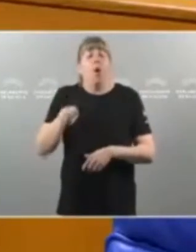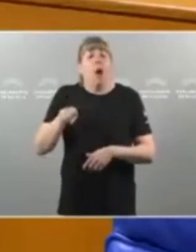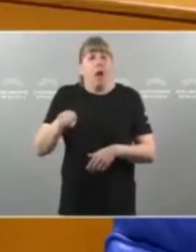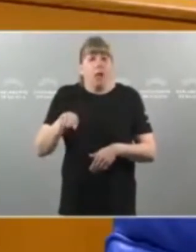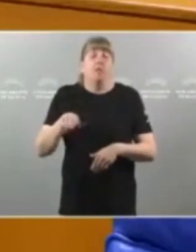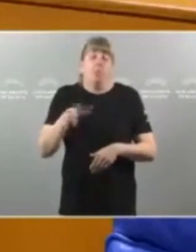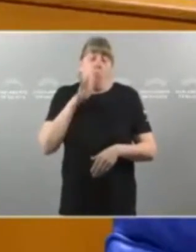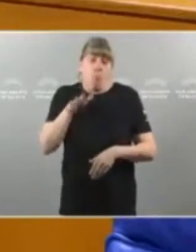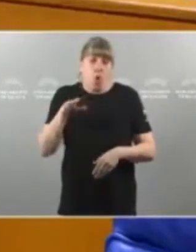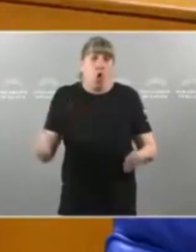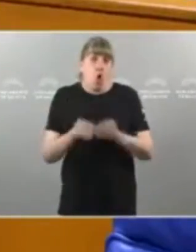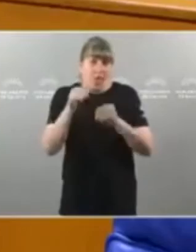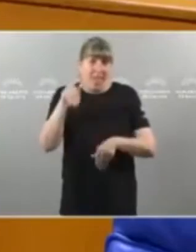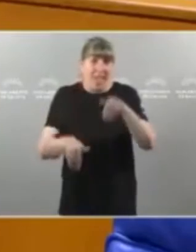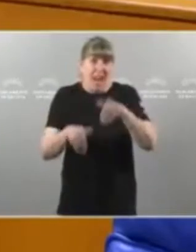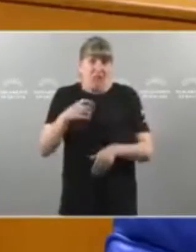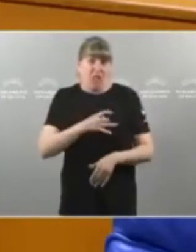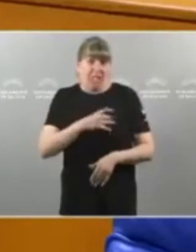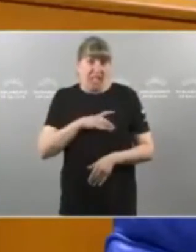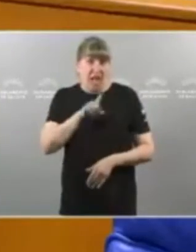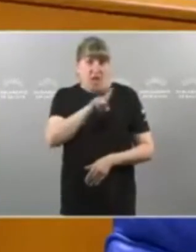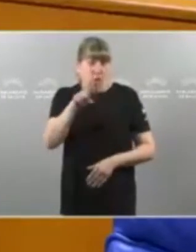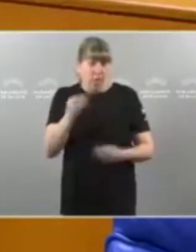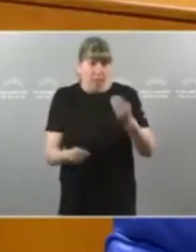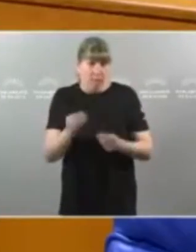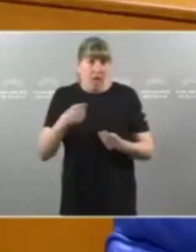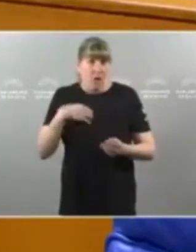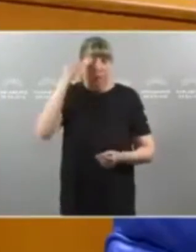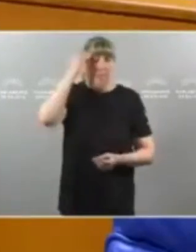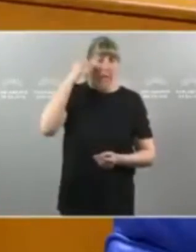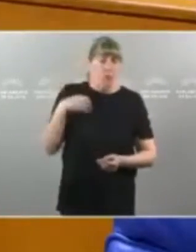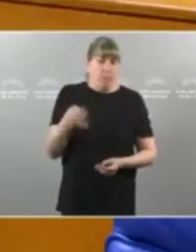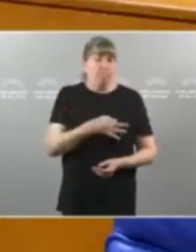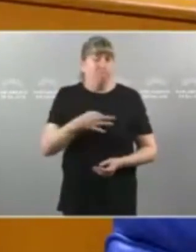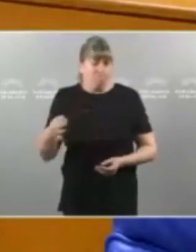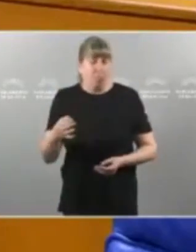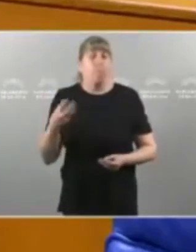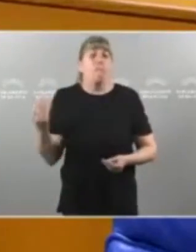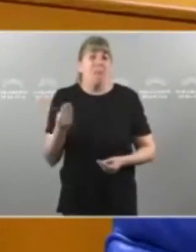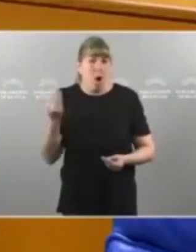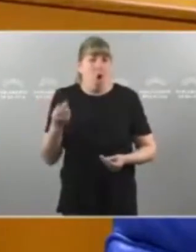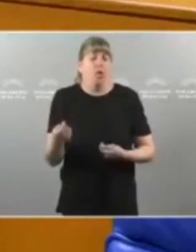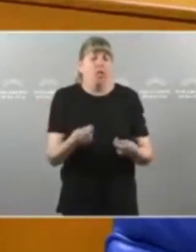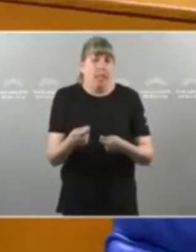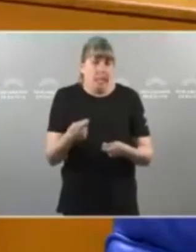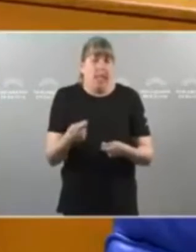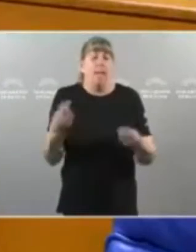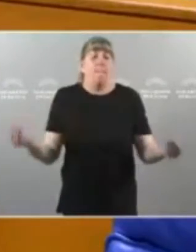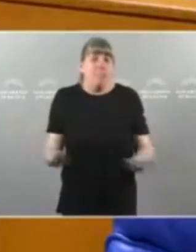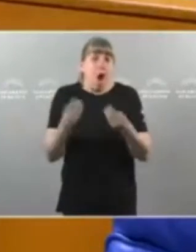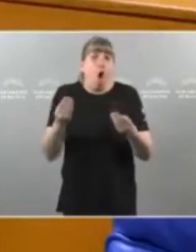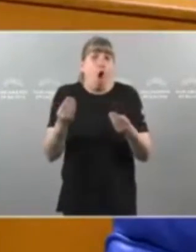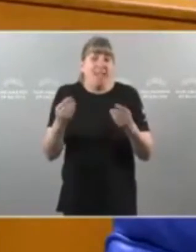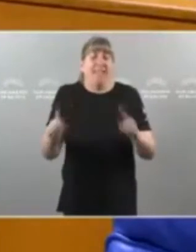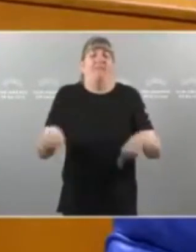selección sindicales o vindeiro 11 de mayo me parece unos a todos oportuno sentarnos a negociar de discutir esas mejoras que salgan